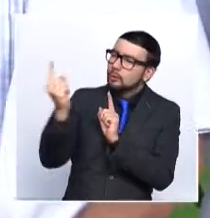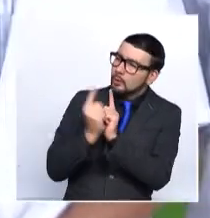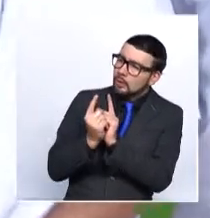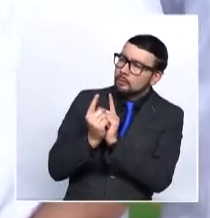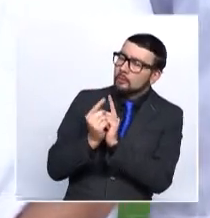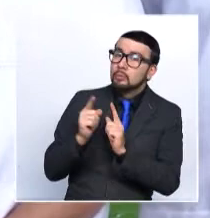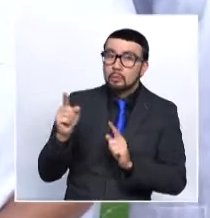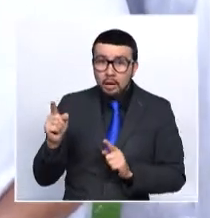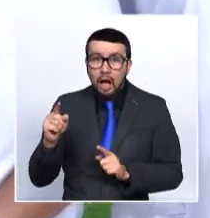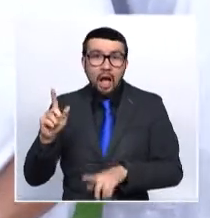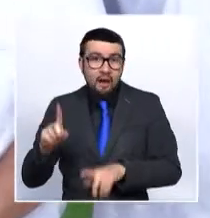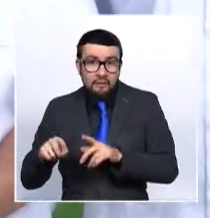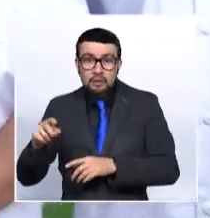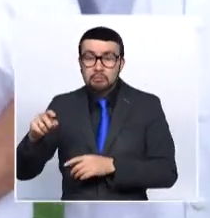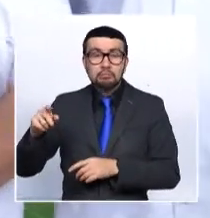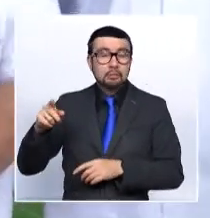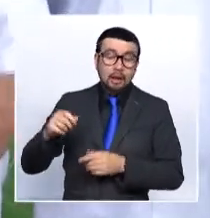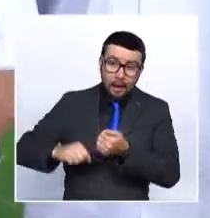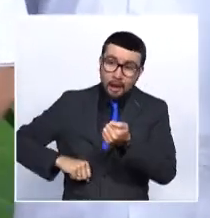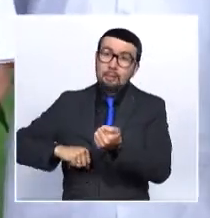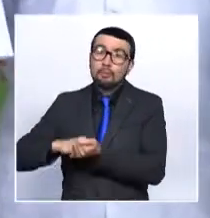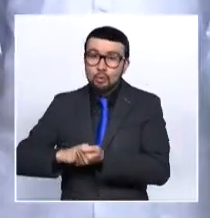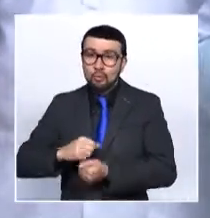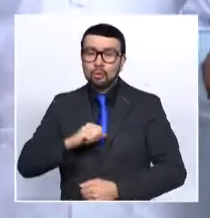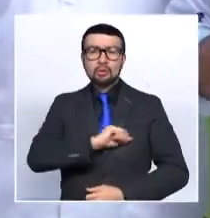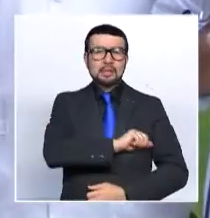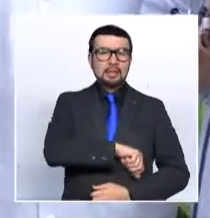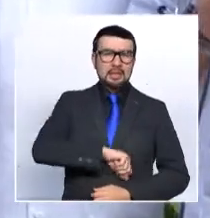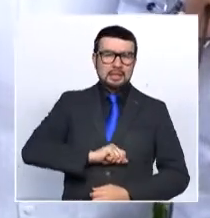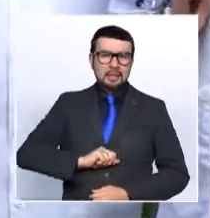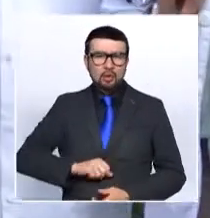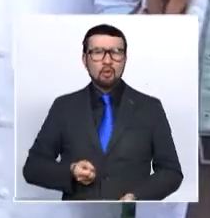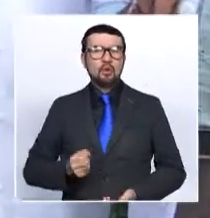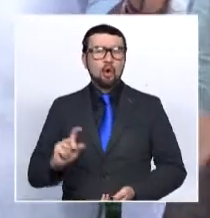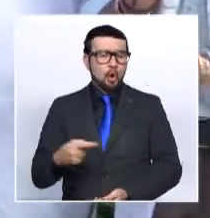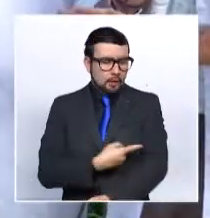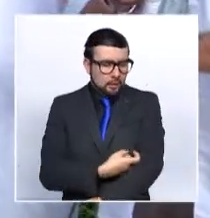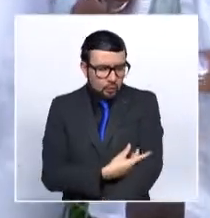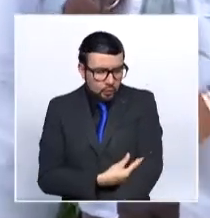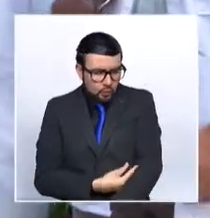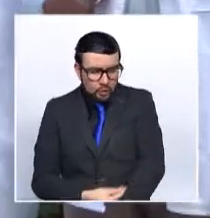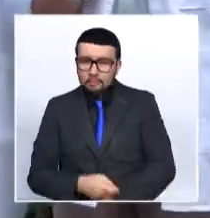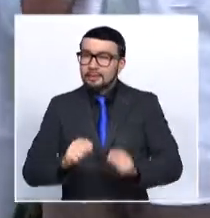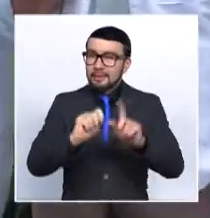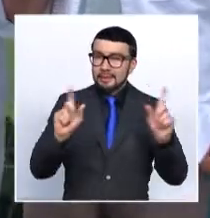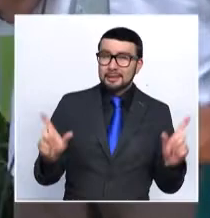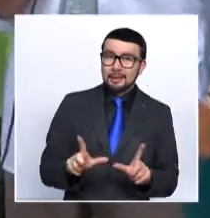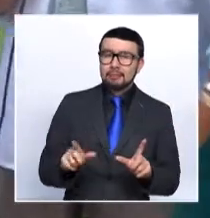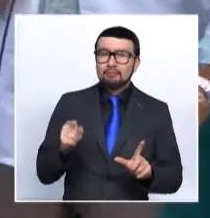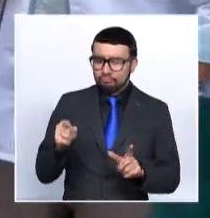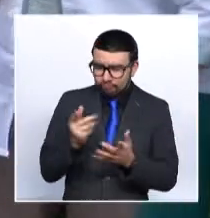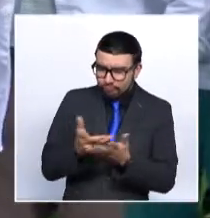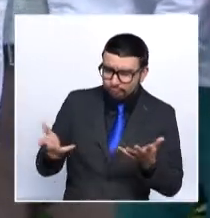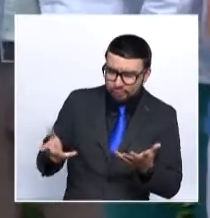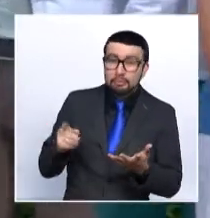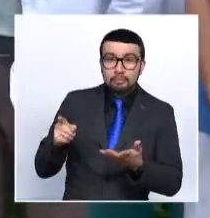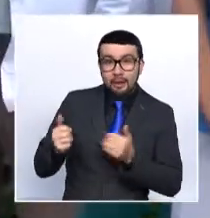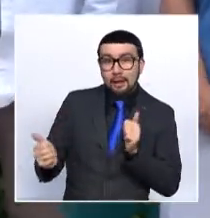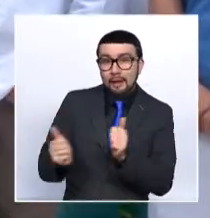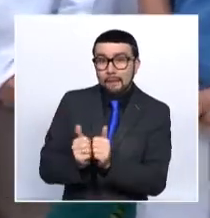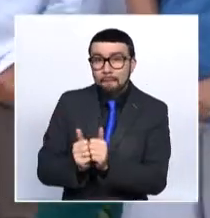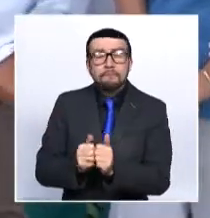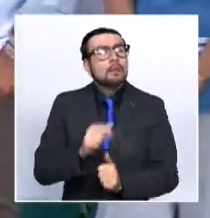apoyos diagnósticos. El doctor Eduardo López es la persona que coordina el programa de bacteriología del